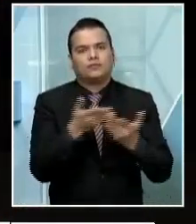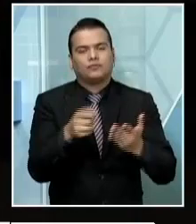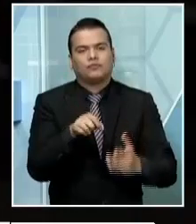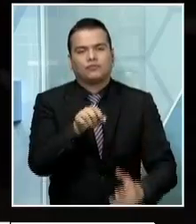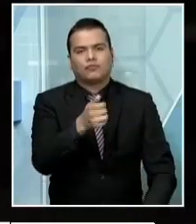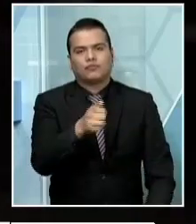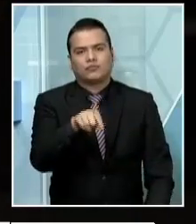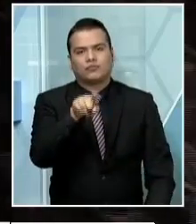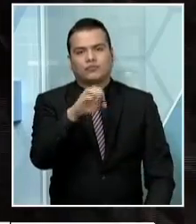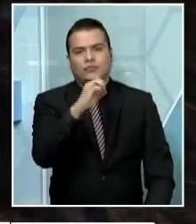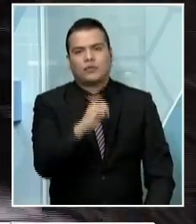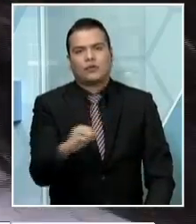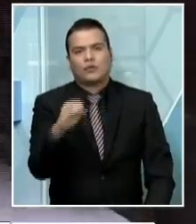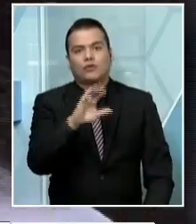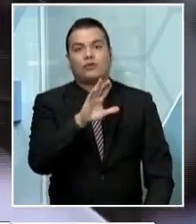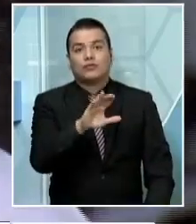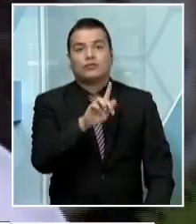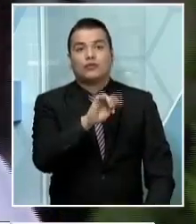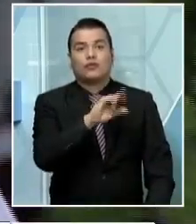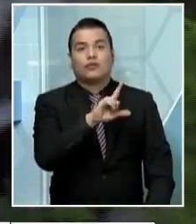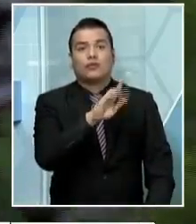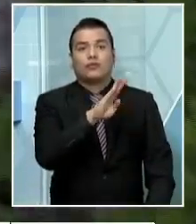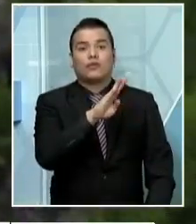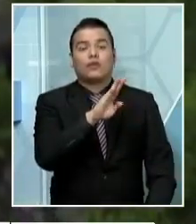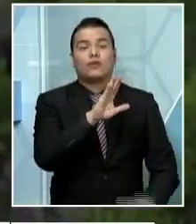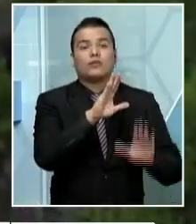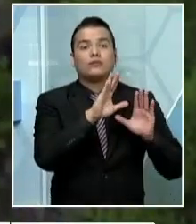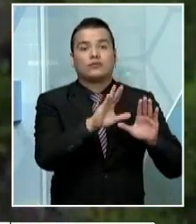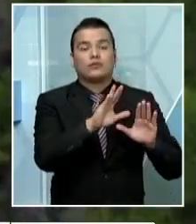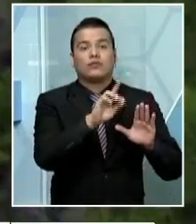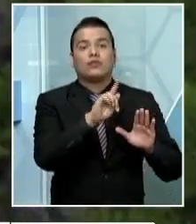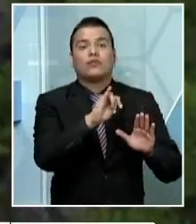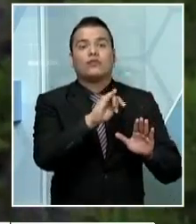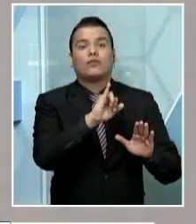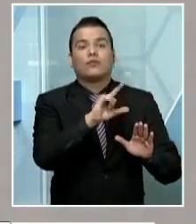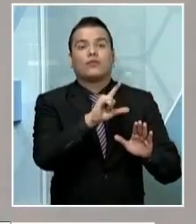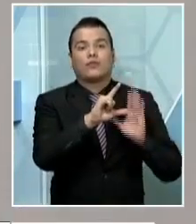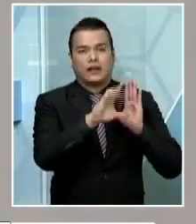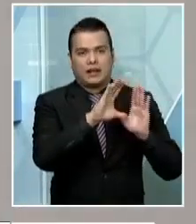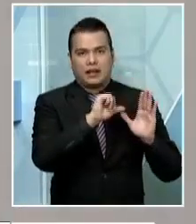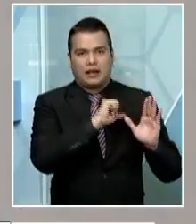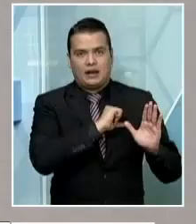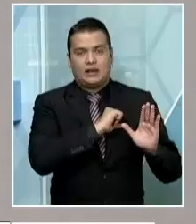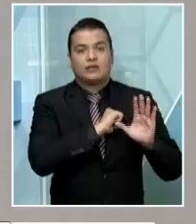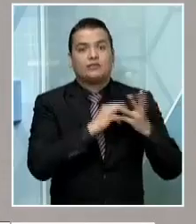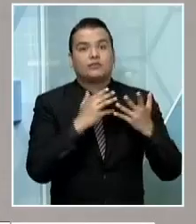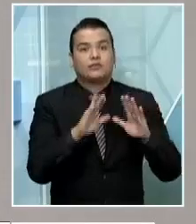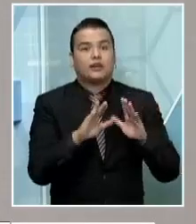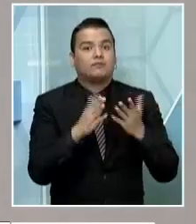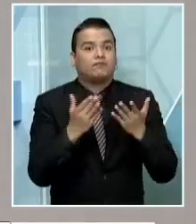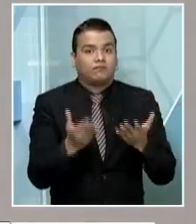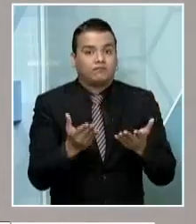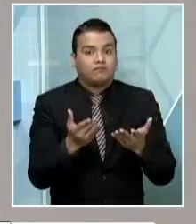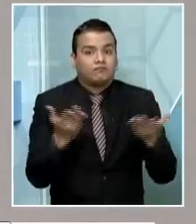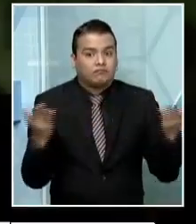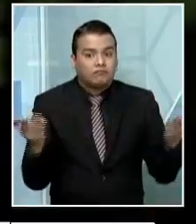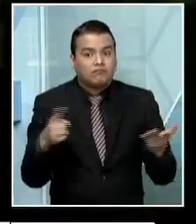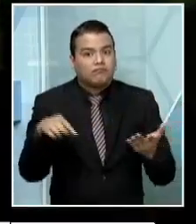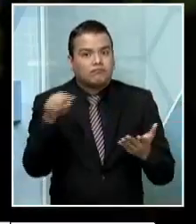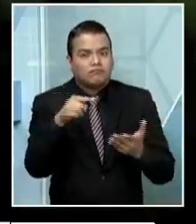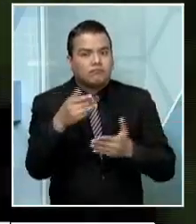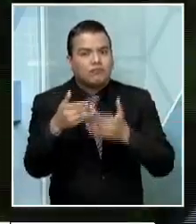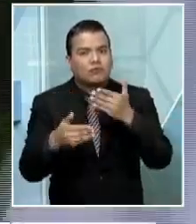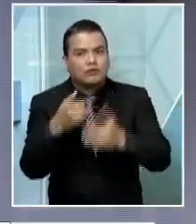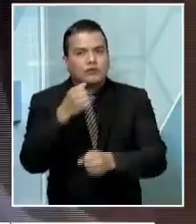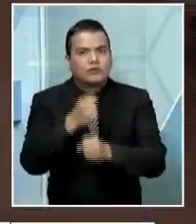la Feria Internacional del Libro de Cali. Decisiones cruciales, revelaciones inesperadas, los caminos recorridos para conseguir la exclusiva y los medios que tuvieron que enfrentar para